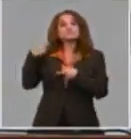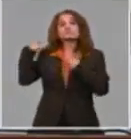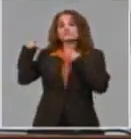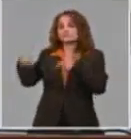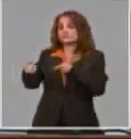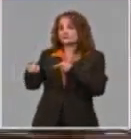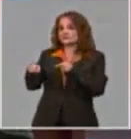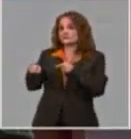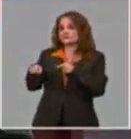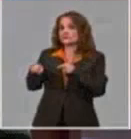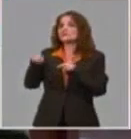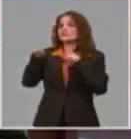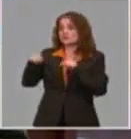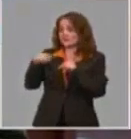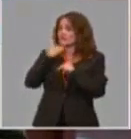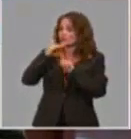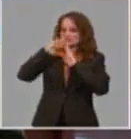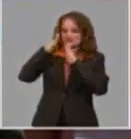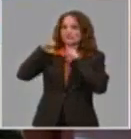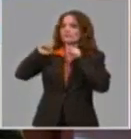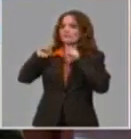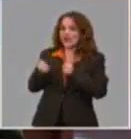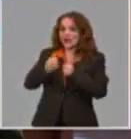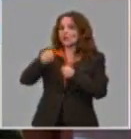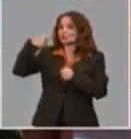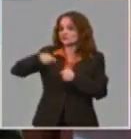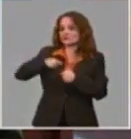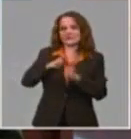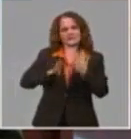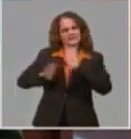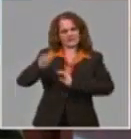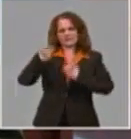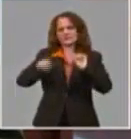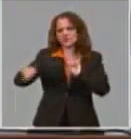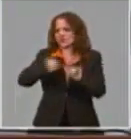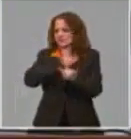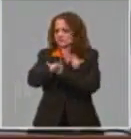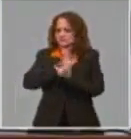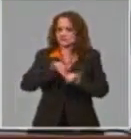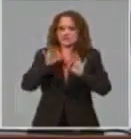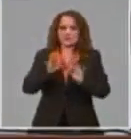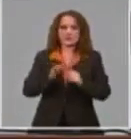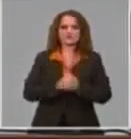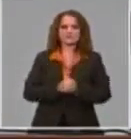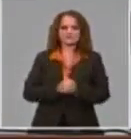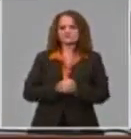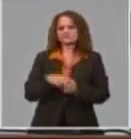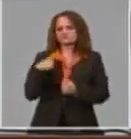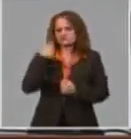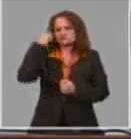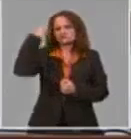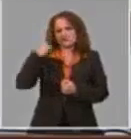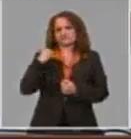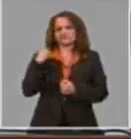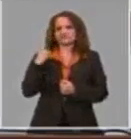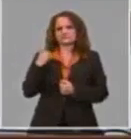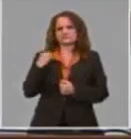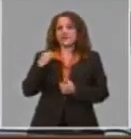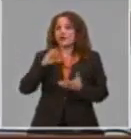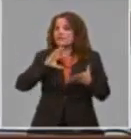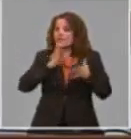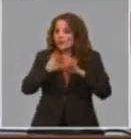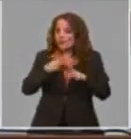la justicia que tenemos que defender en estos casos. Pero yo estoy convencido que la manera en que vamos a actuar, los casos que vamos a